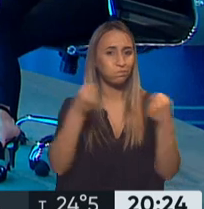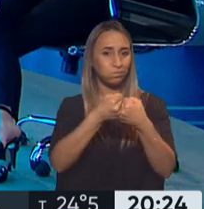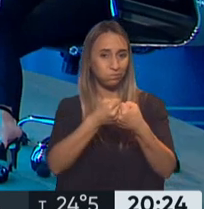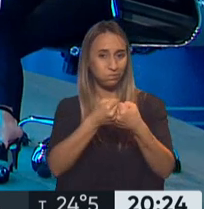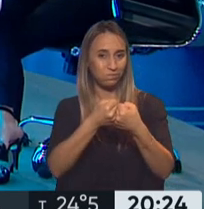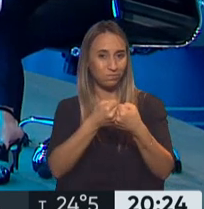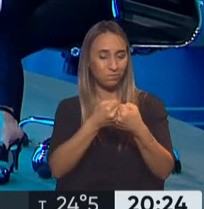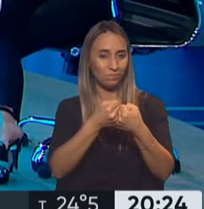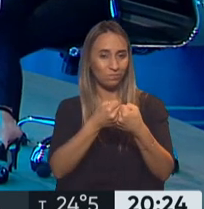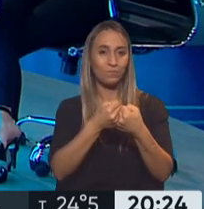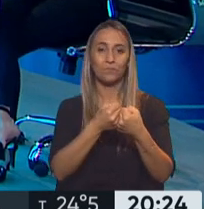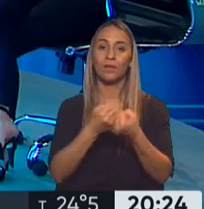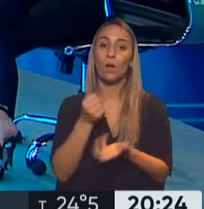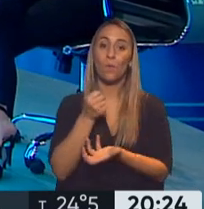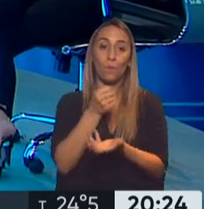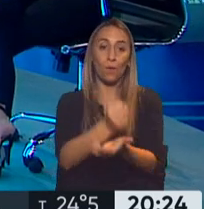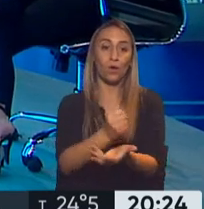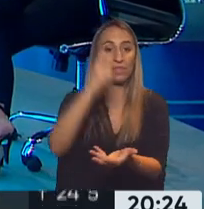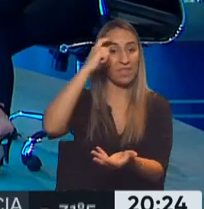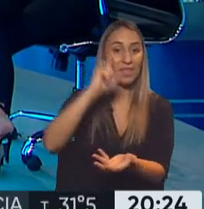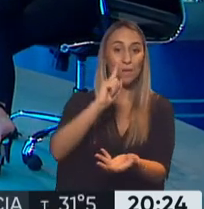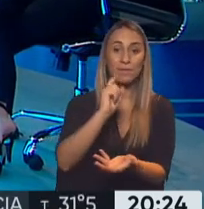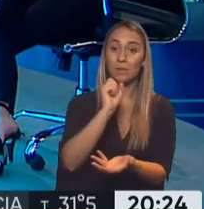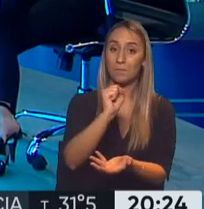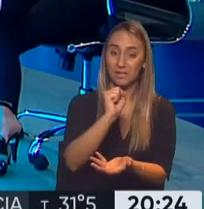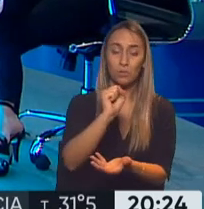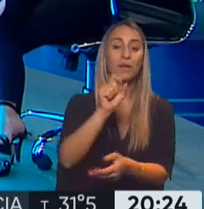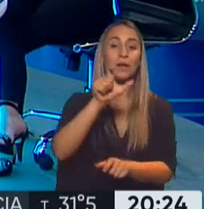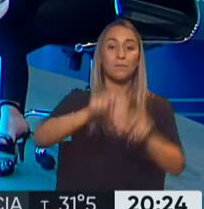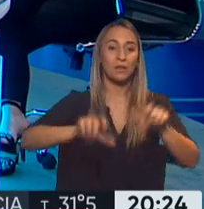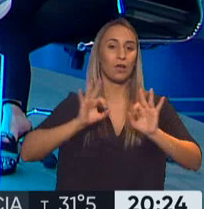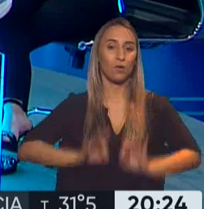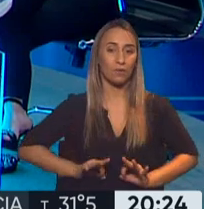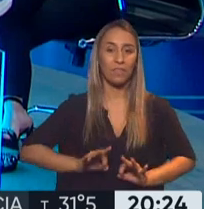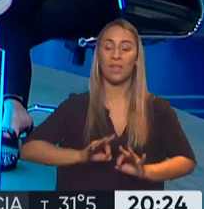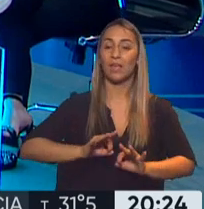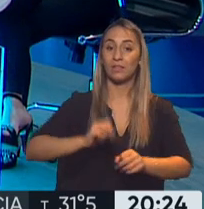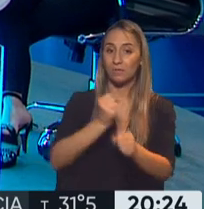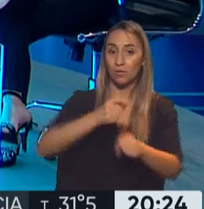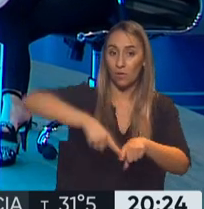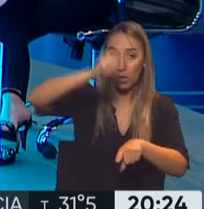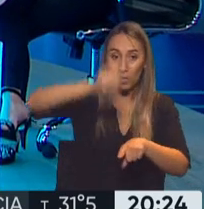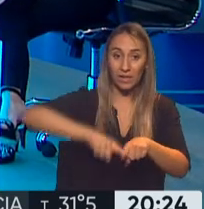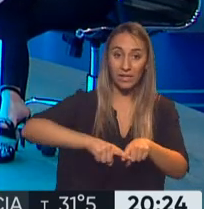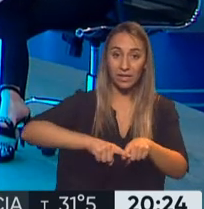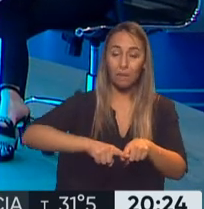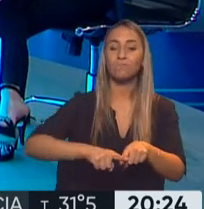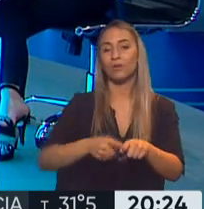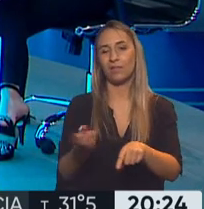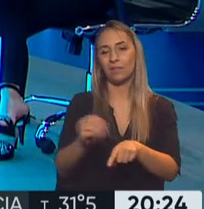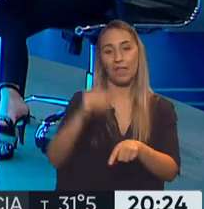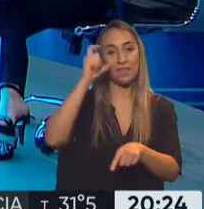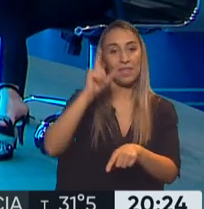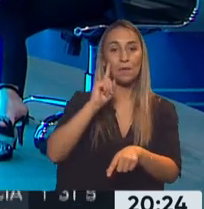esta gracia que bueno de 10 mil pesos para encargados con jornada completa esto es este bono de 10 mil pesos forma parte de un